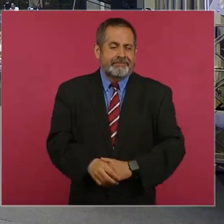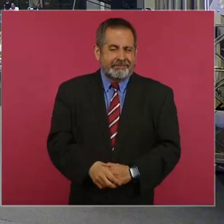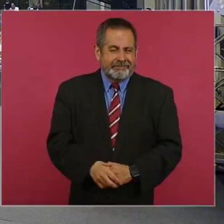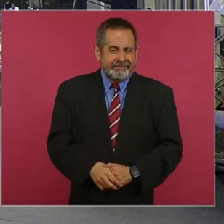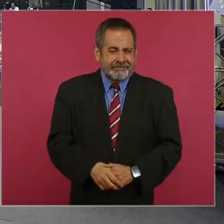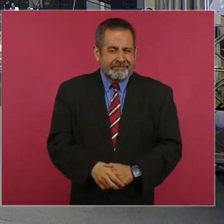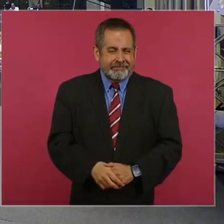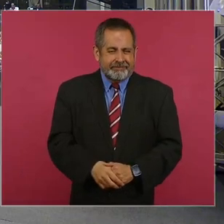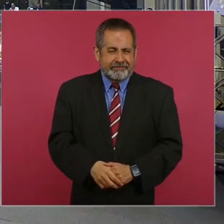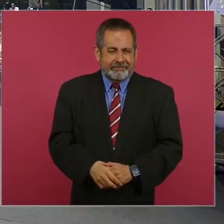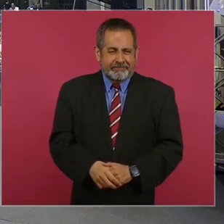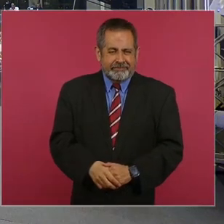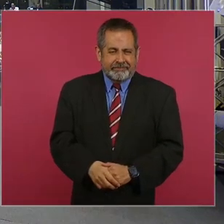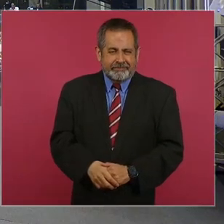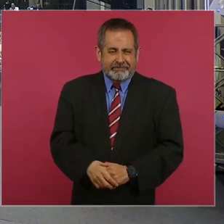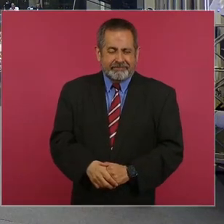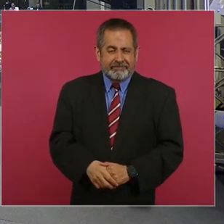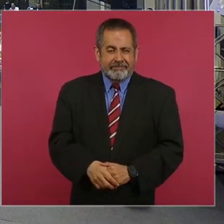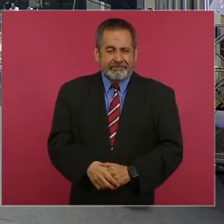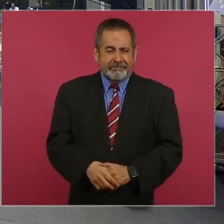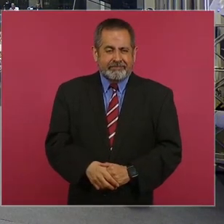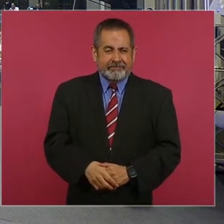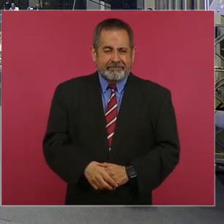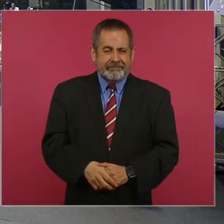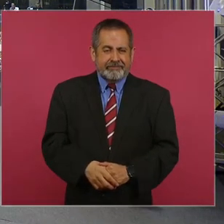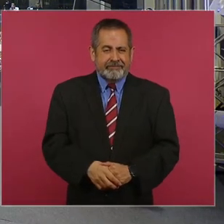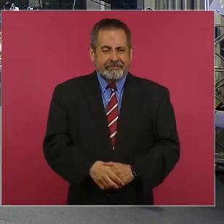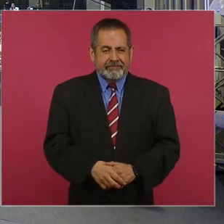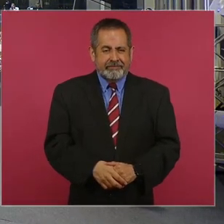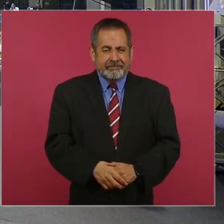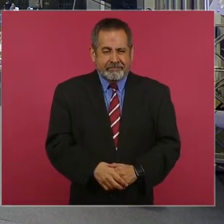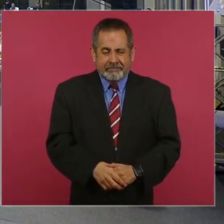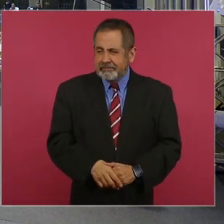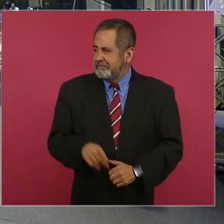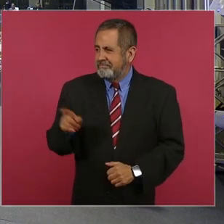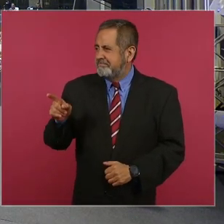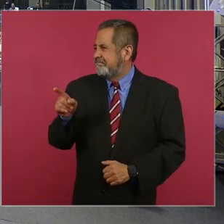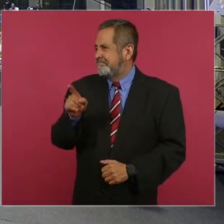dice así la verdad ni a cuál irle y va a votar